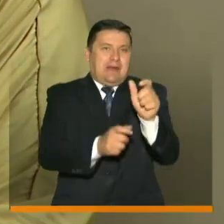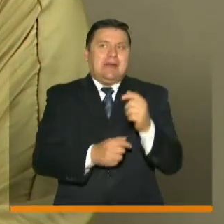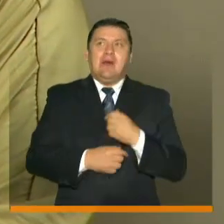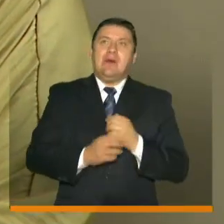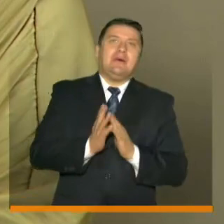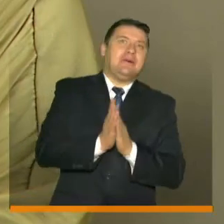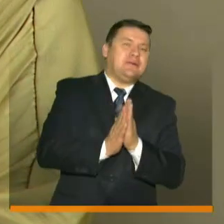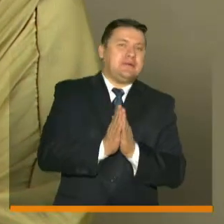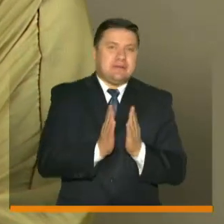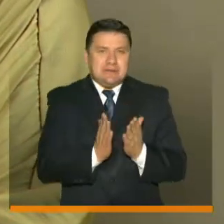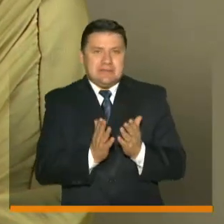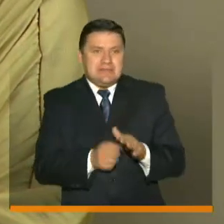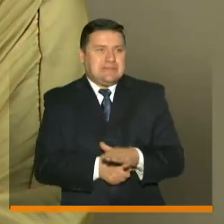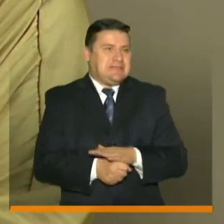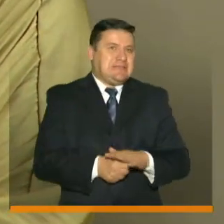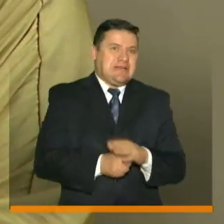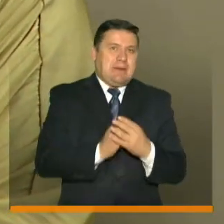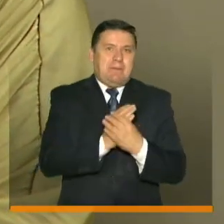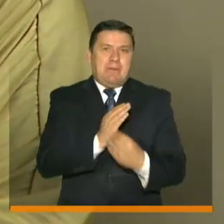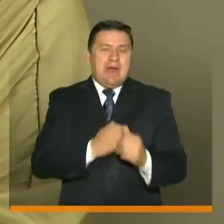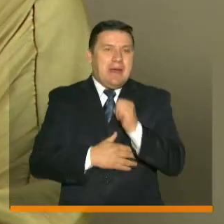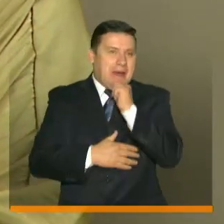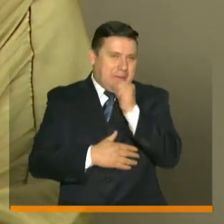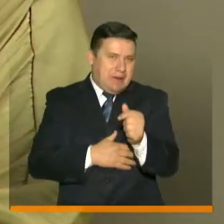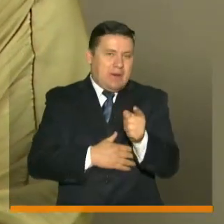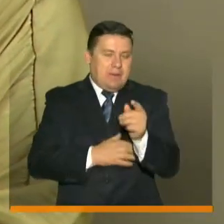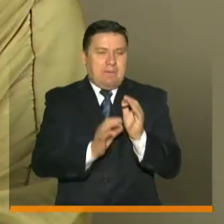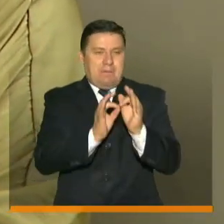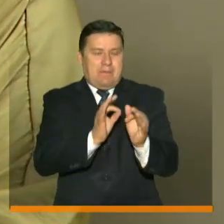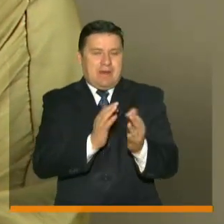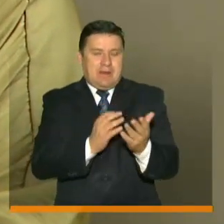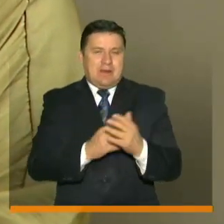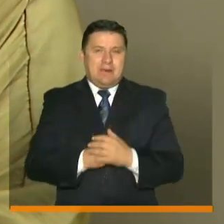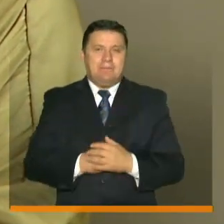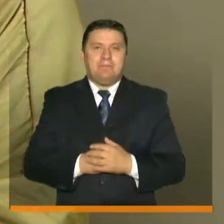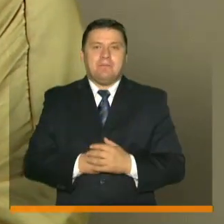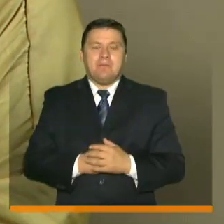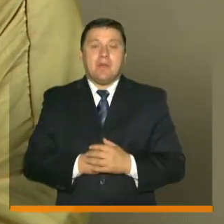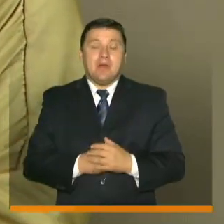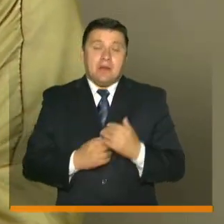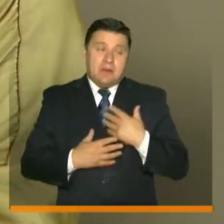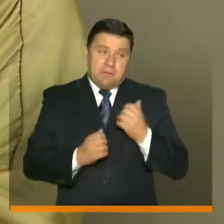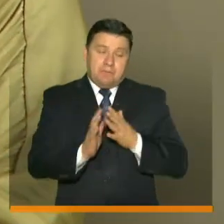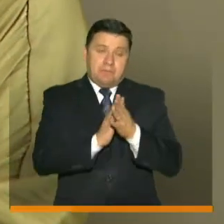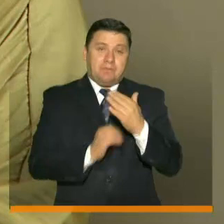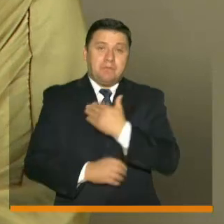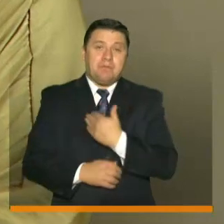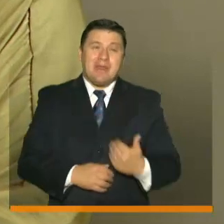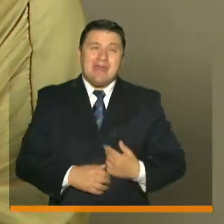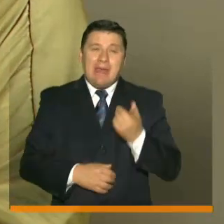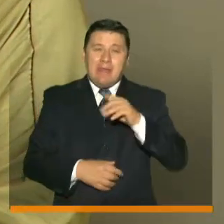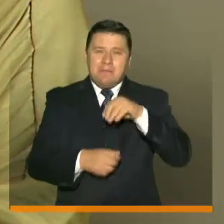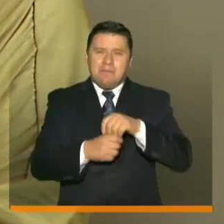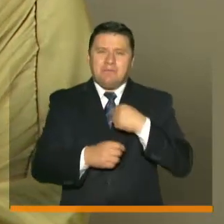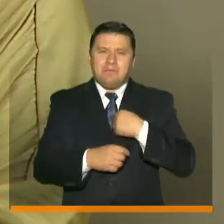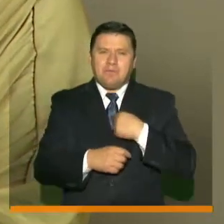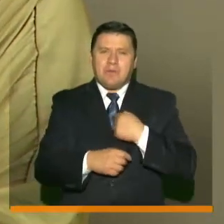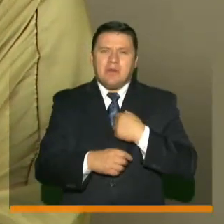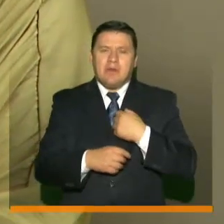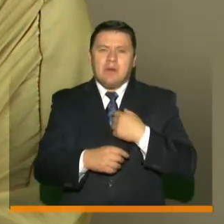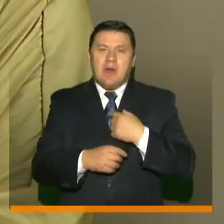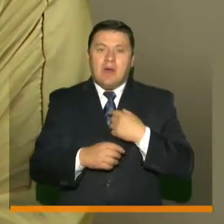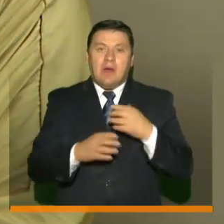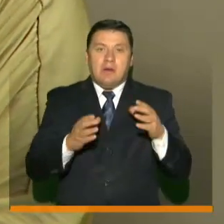aún están en esta situación de pobreza extrema y de pobreza moderada. Quiero contarle, presidente, también que hemos